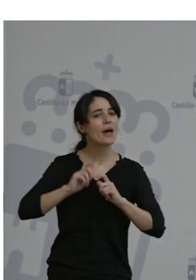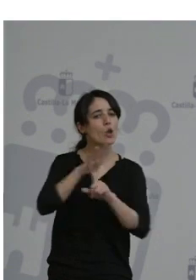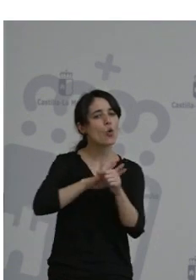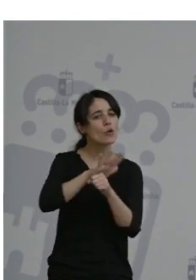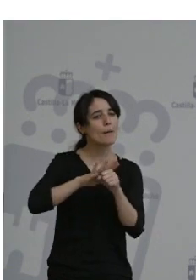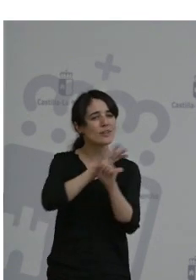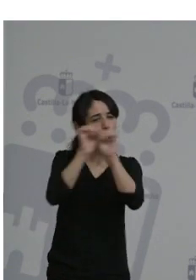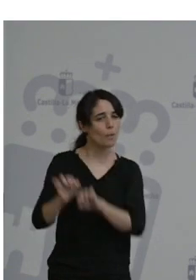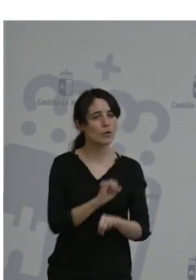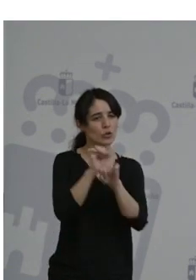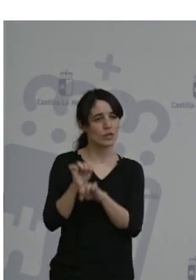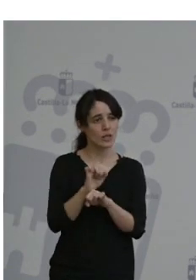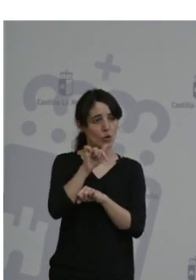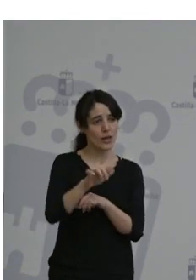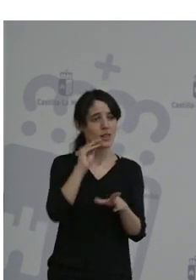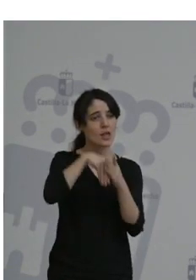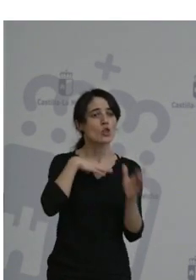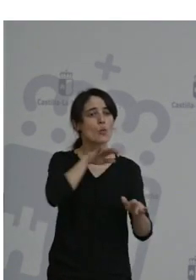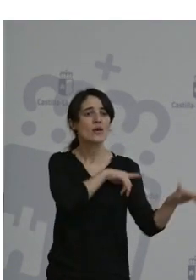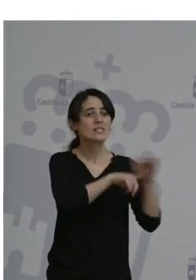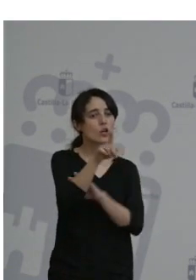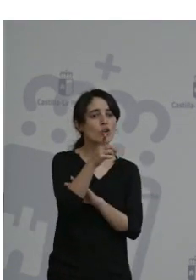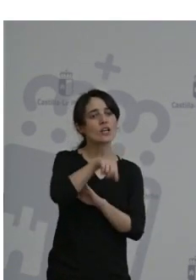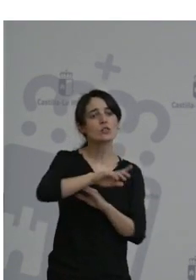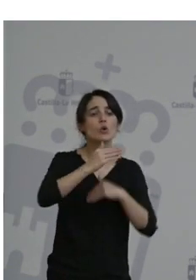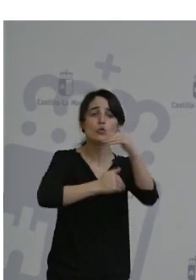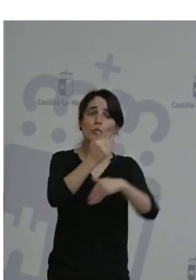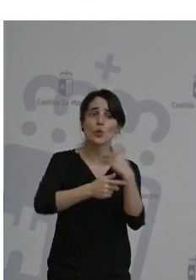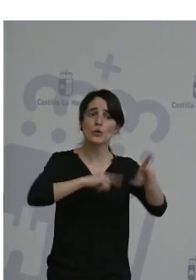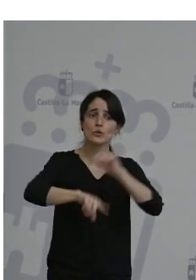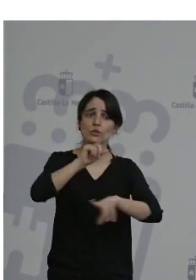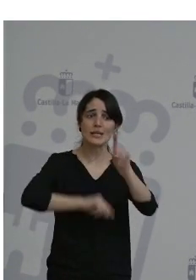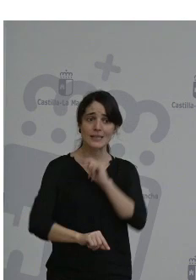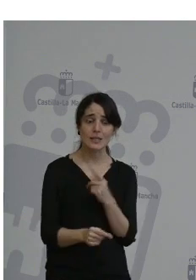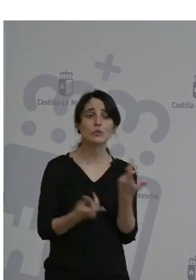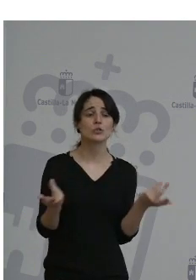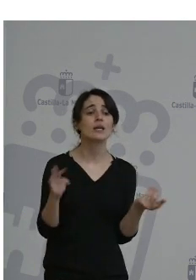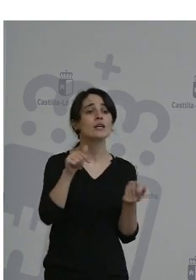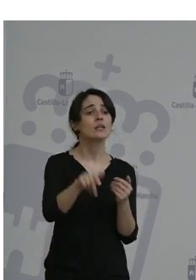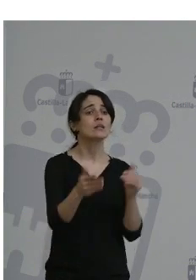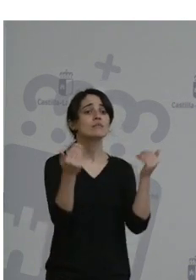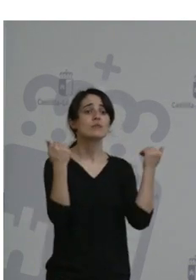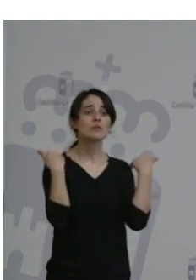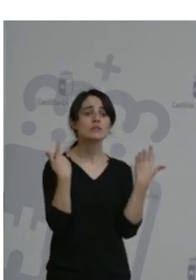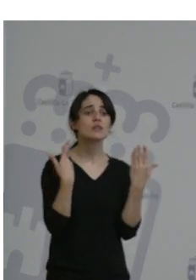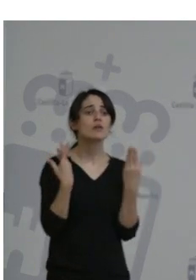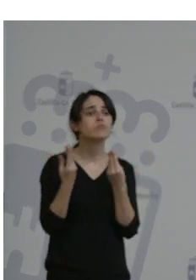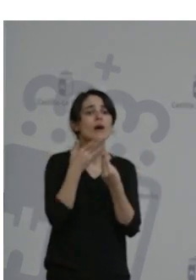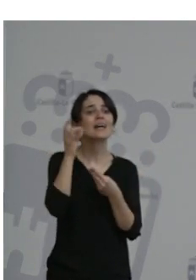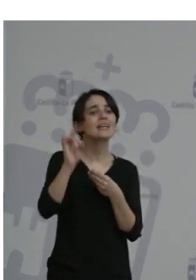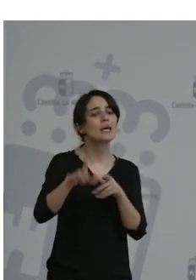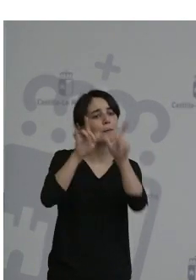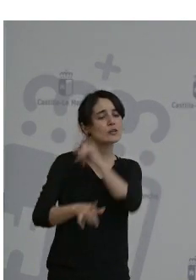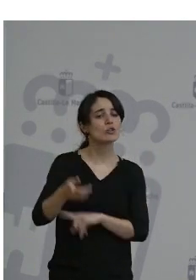desarrollarse unos procesos selectivos cuya gestión ha correspondido a profesionales con dedicación y